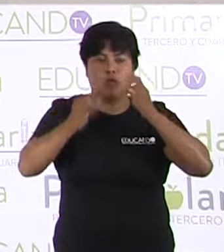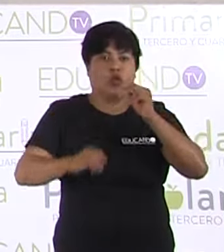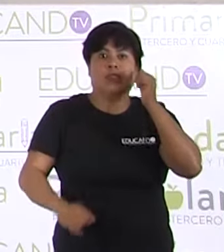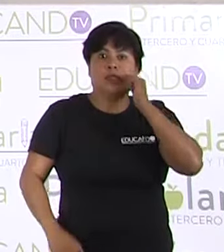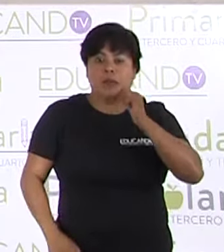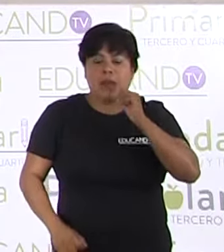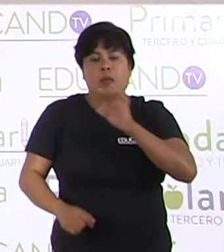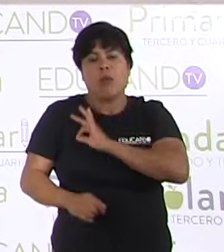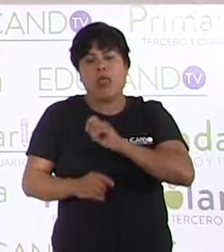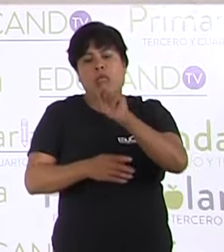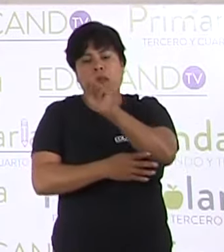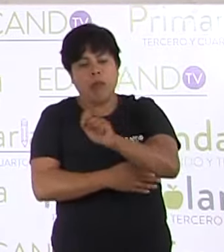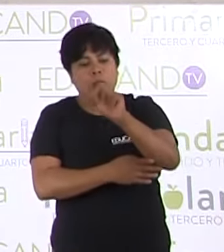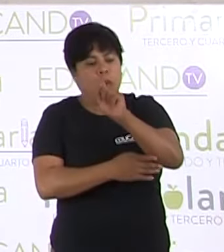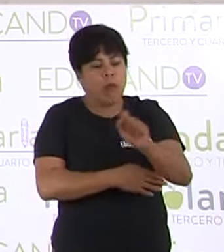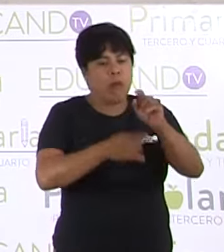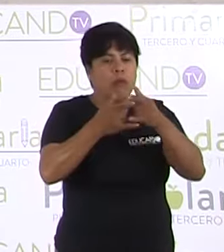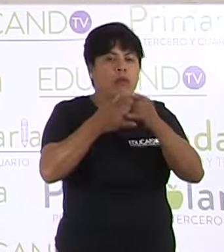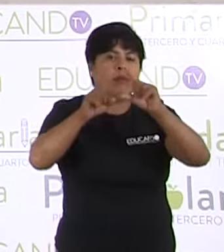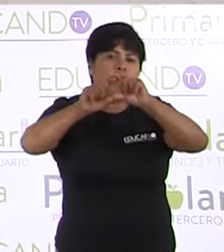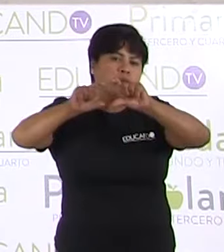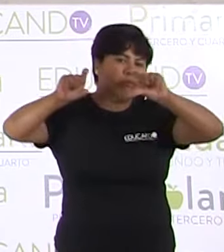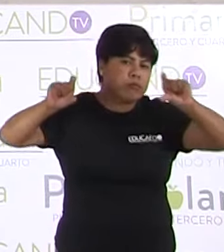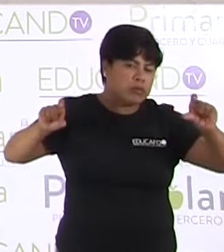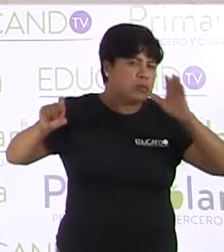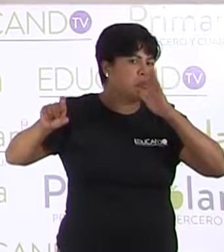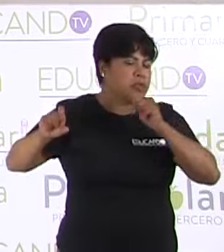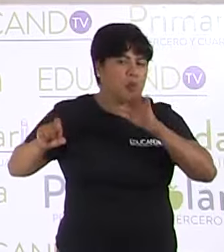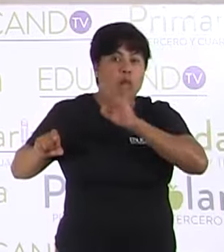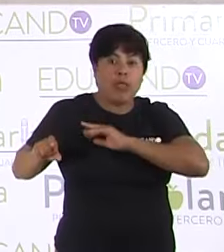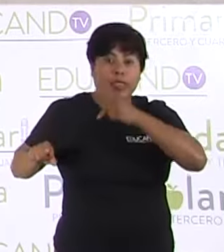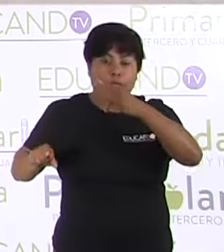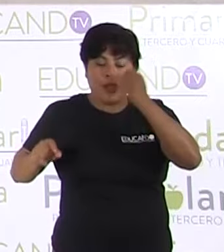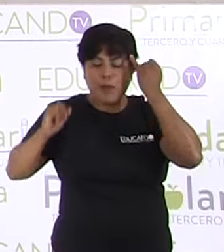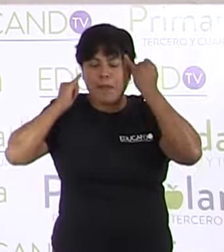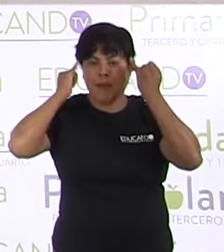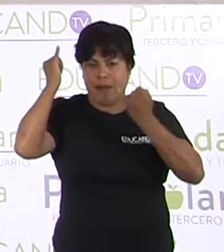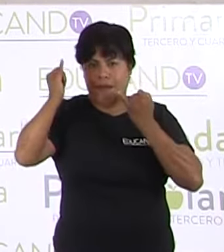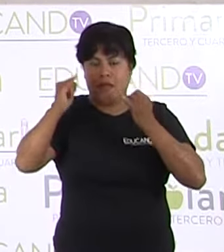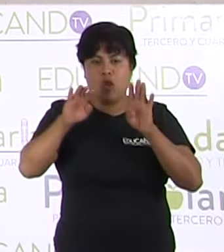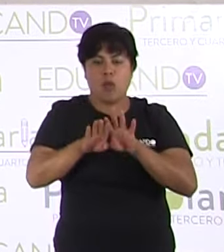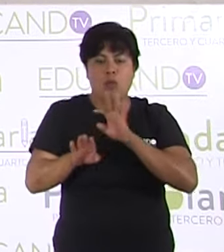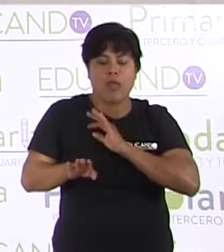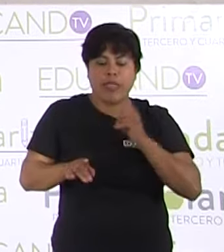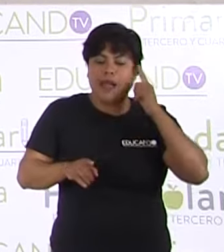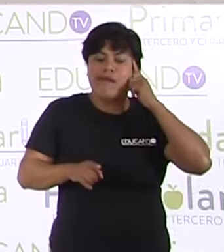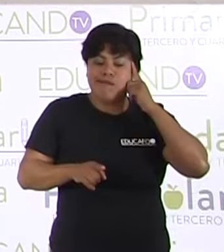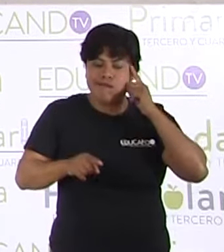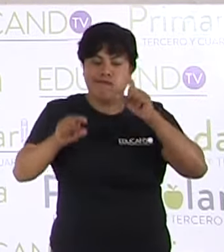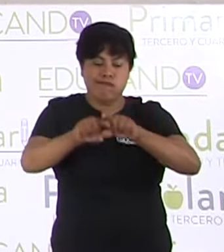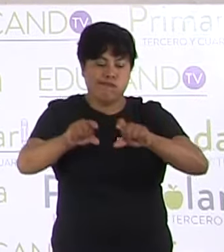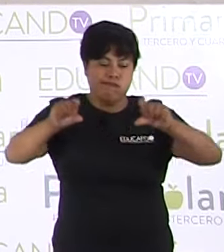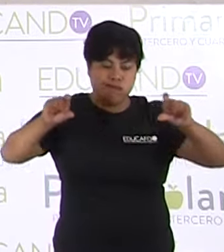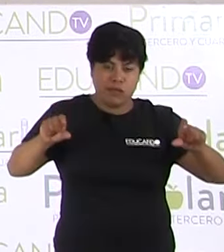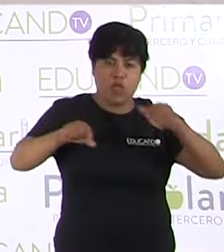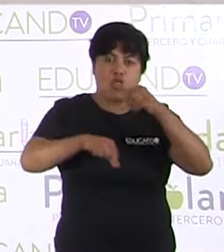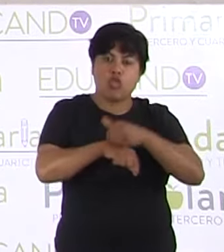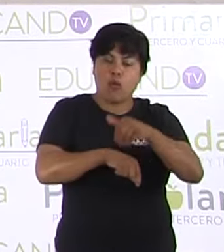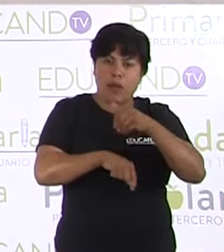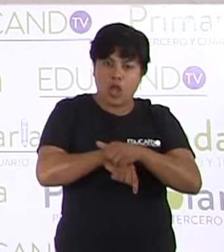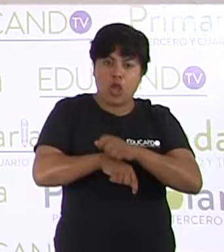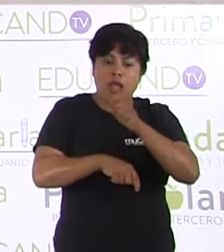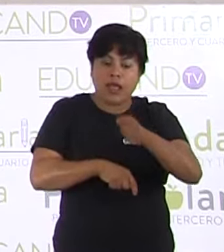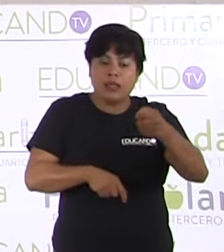poder trazar o dibujar una recta entonces eh podemos imaginar esta cosa esta recta imaginar los números que nos